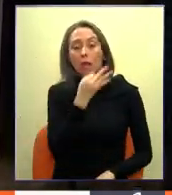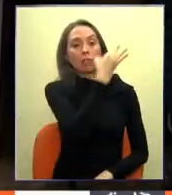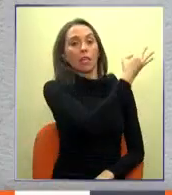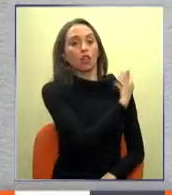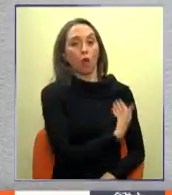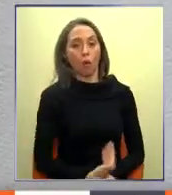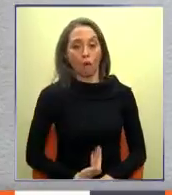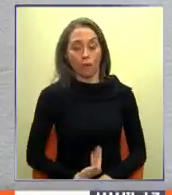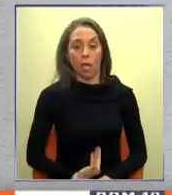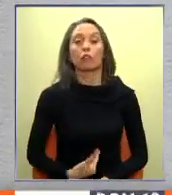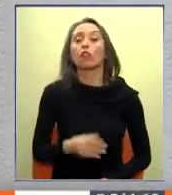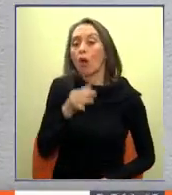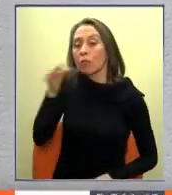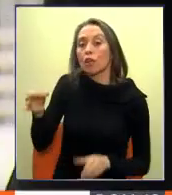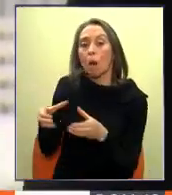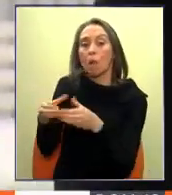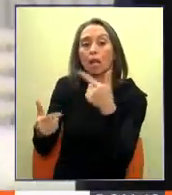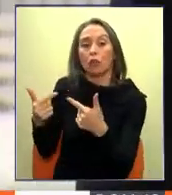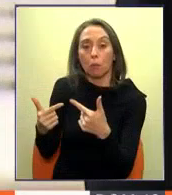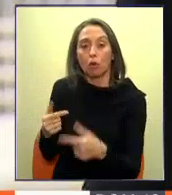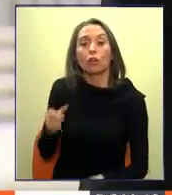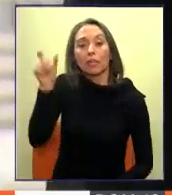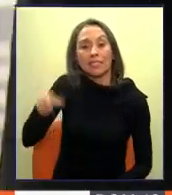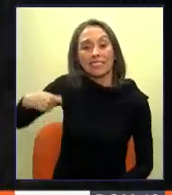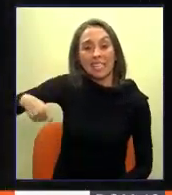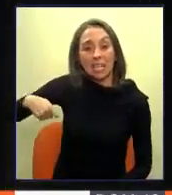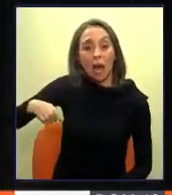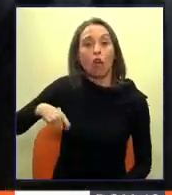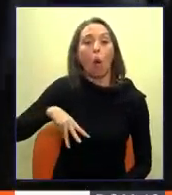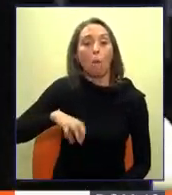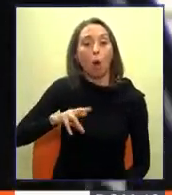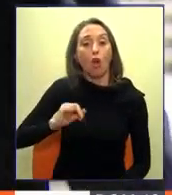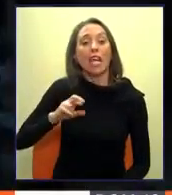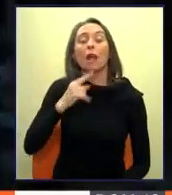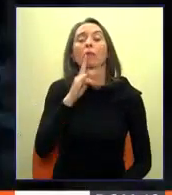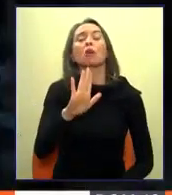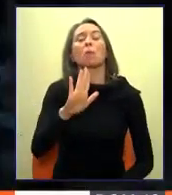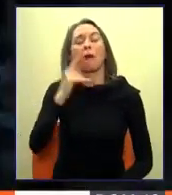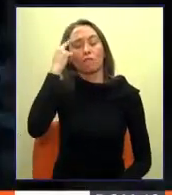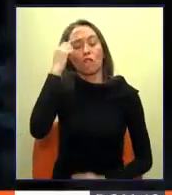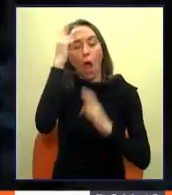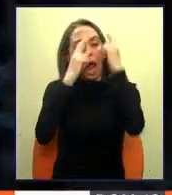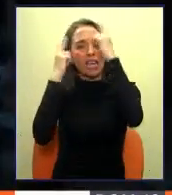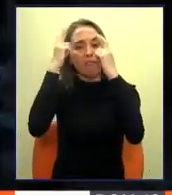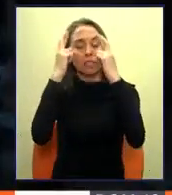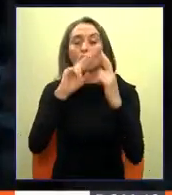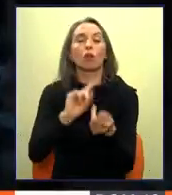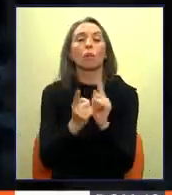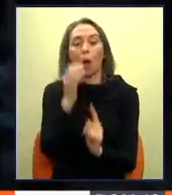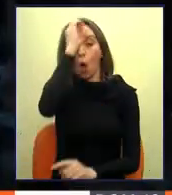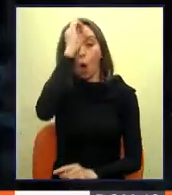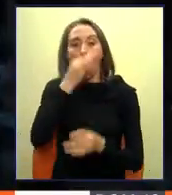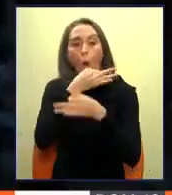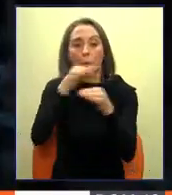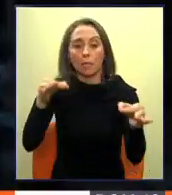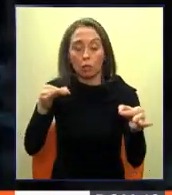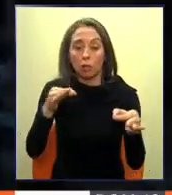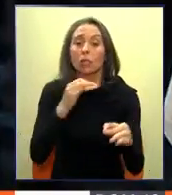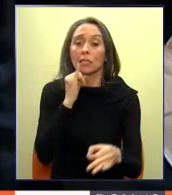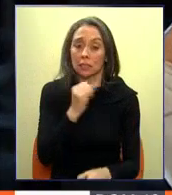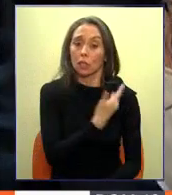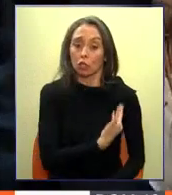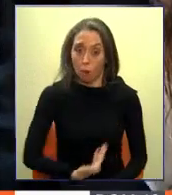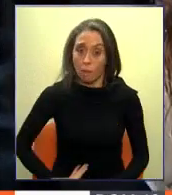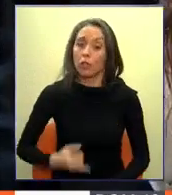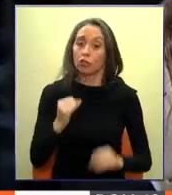partido el senador iván moreira pasó de la reflexión a tomar una postura no podemos desconocer todo el esfuerzo del gobierno